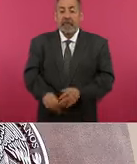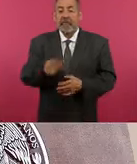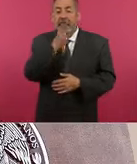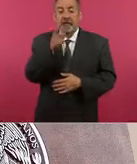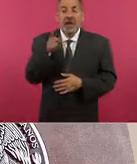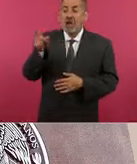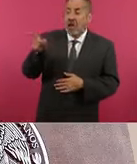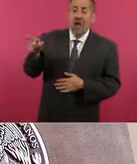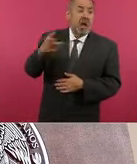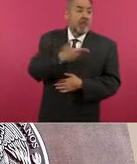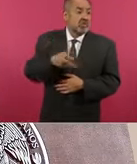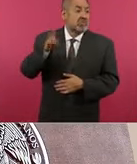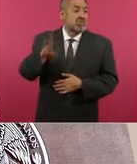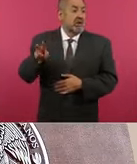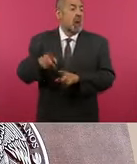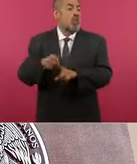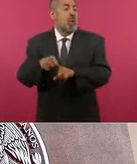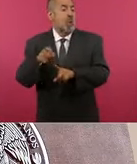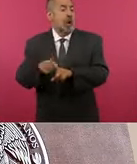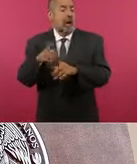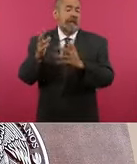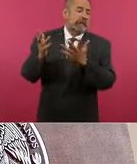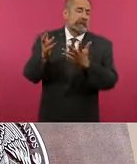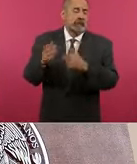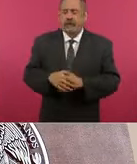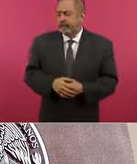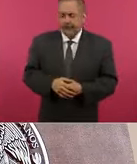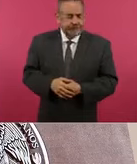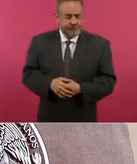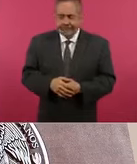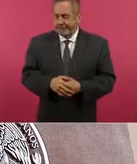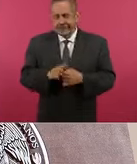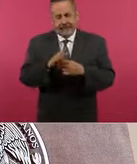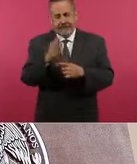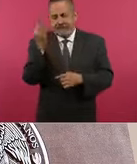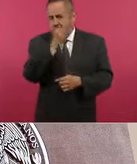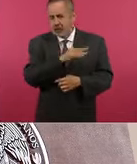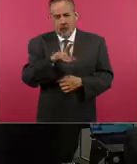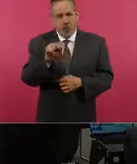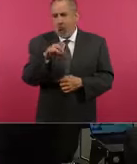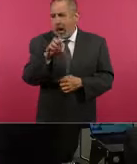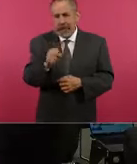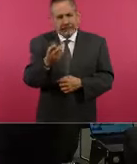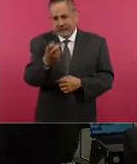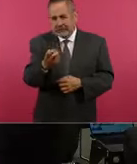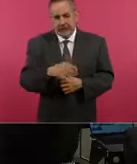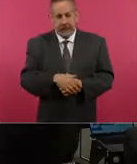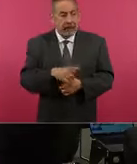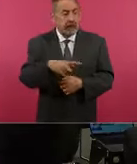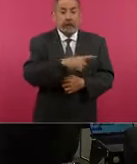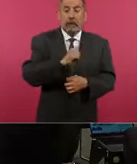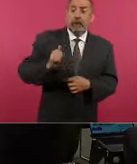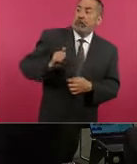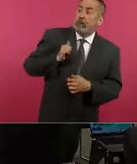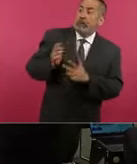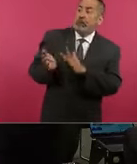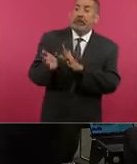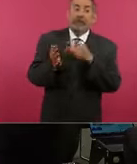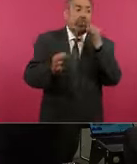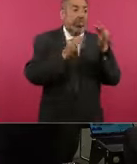cual ya se demostró que es absolutamente falso. No fue así. Obviamente esto fue aprovechado por la oposición.